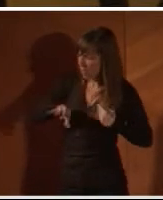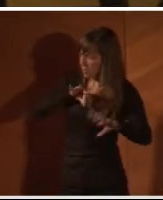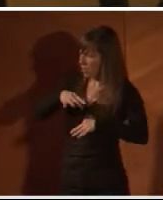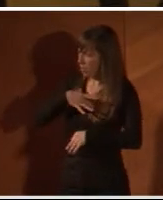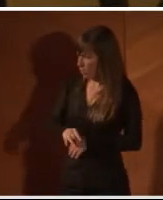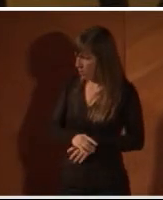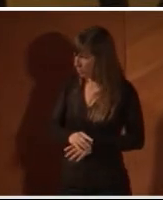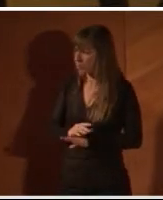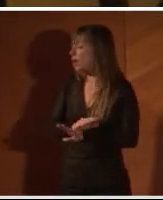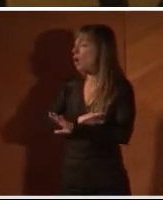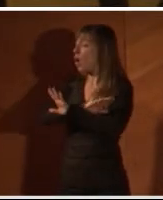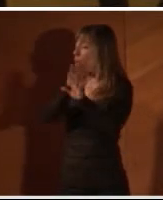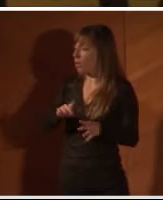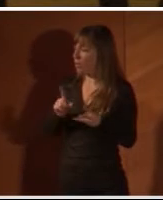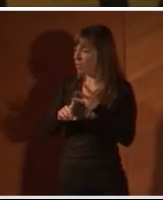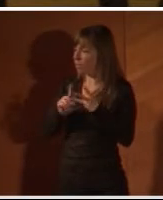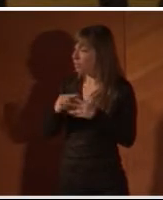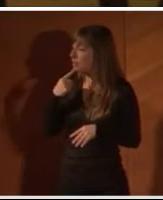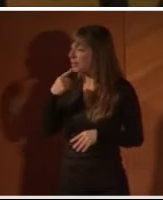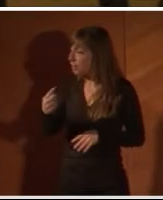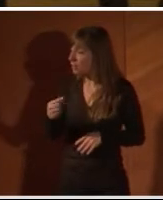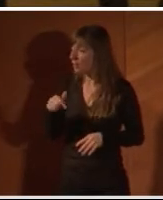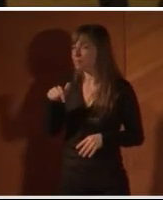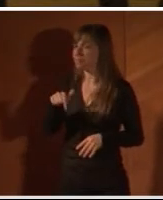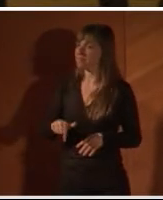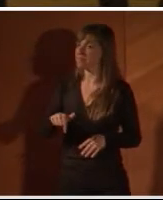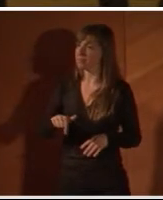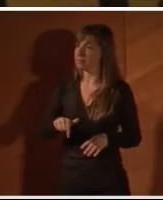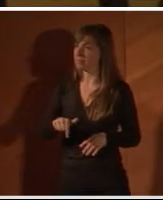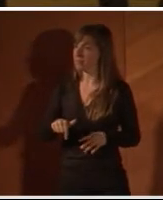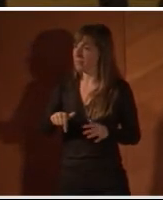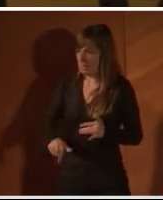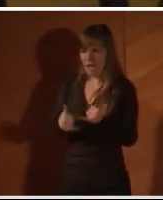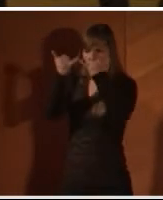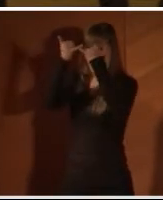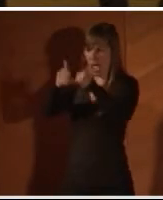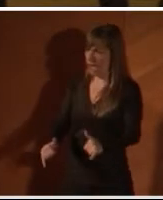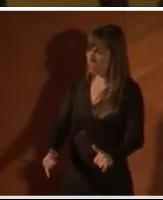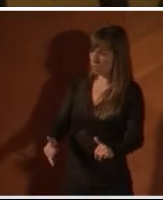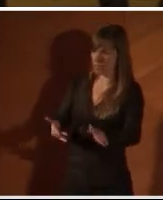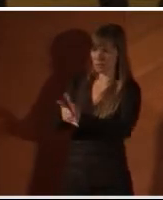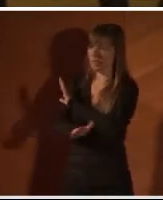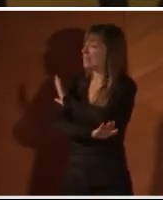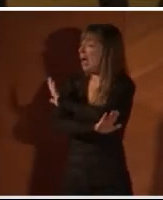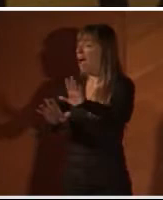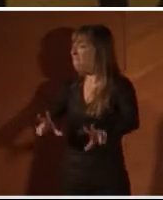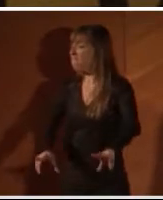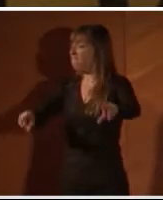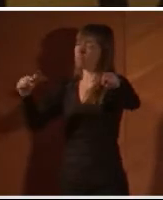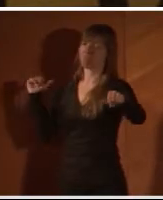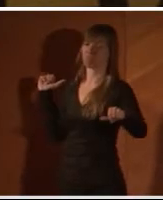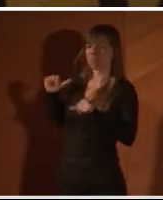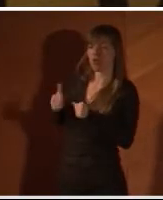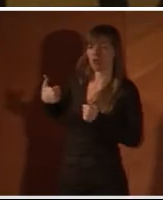última pincelada que voy a dar es que esto no es... Este acto no es la culminación de un proceso en el que